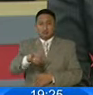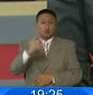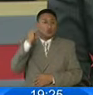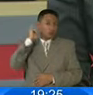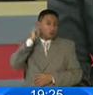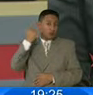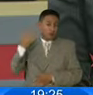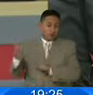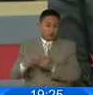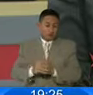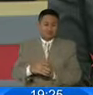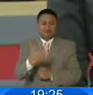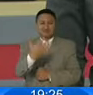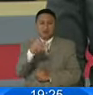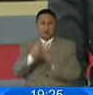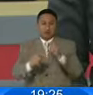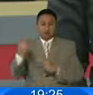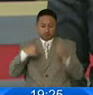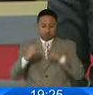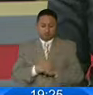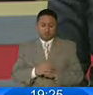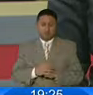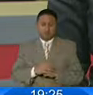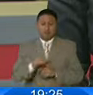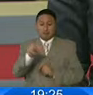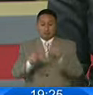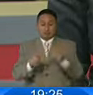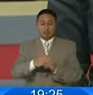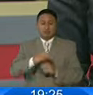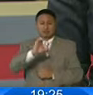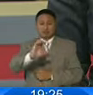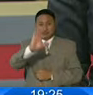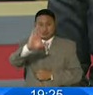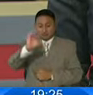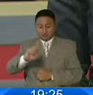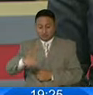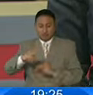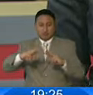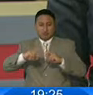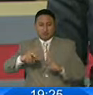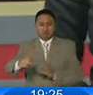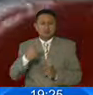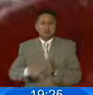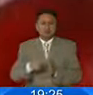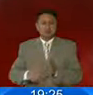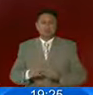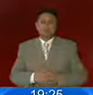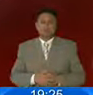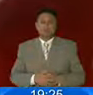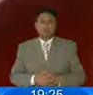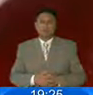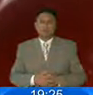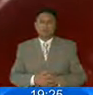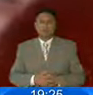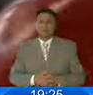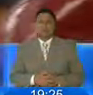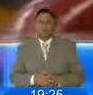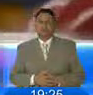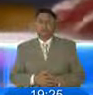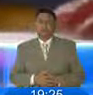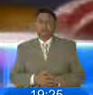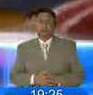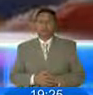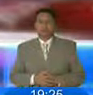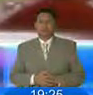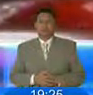5 personas resultaron heridas. Personal de la CTE investiga las causas del choque. Dos adelante y dos